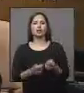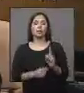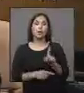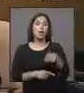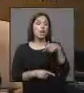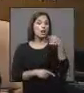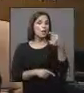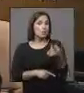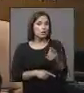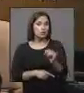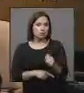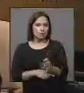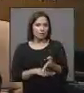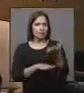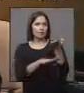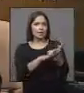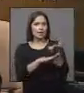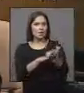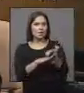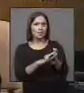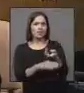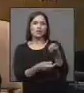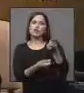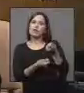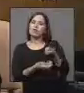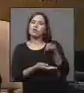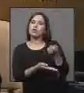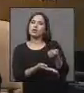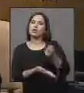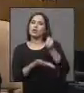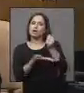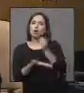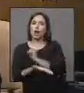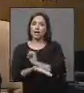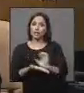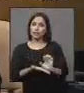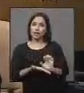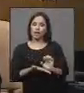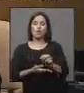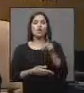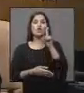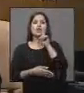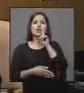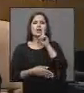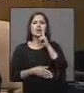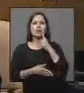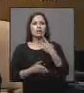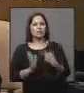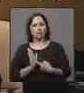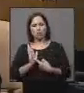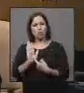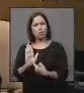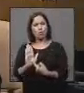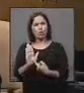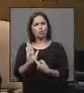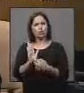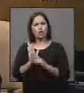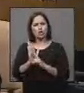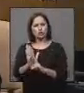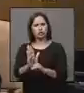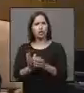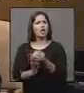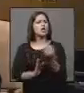al fisco, tienen que mostrar los resultados y tienen que mostrar cuántos sectores